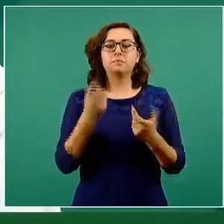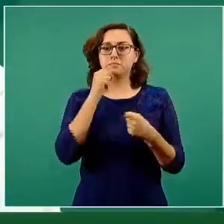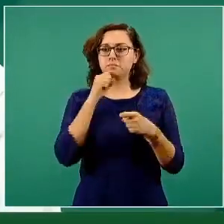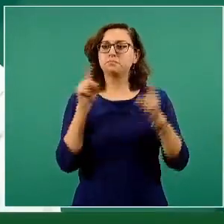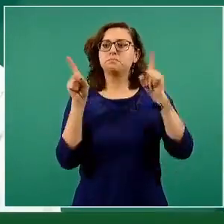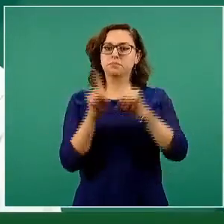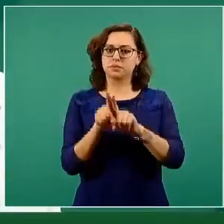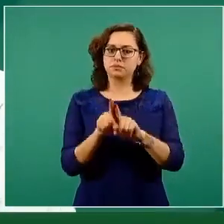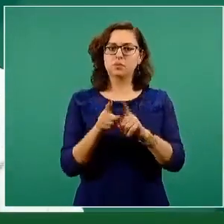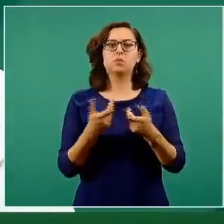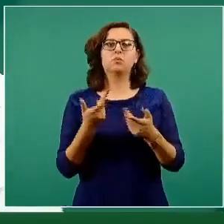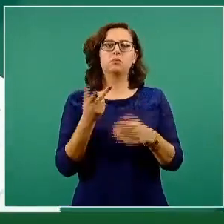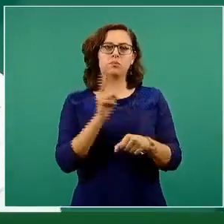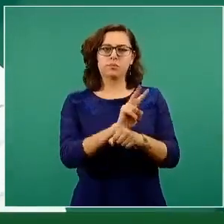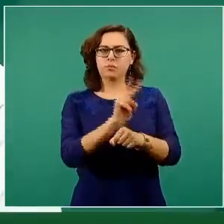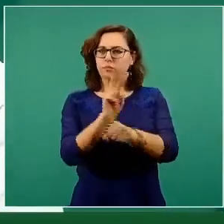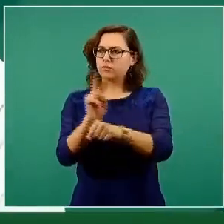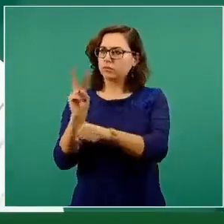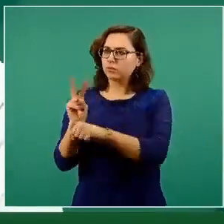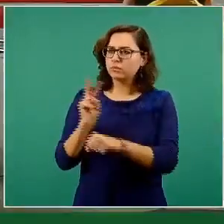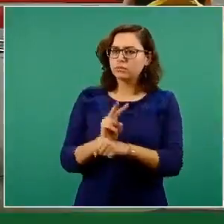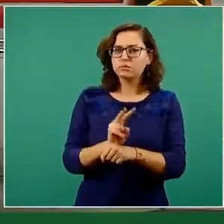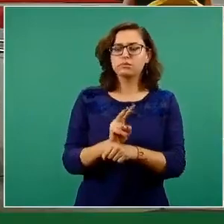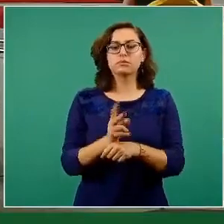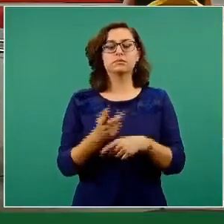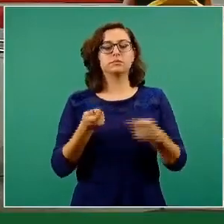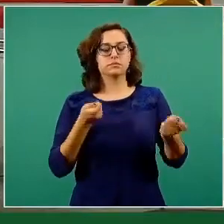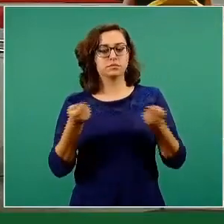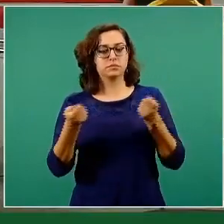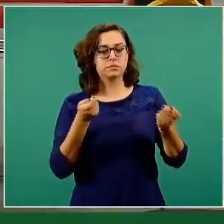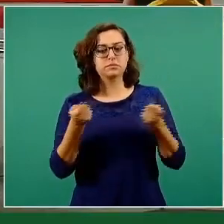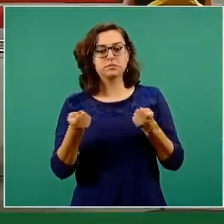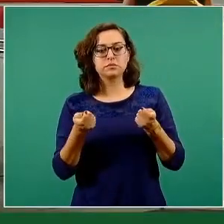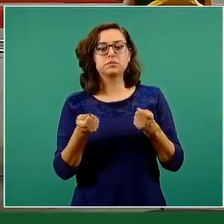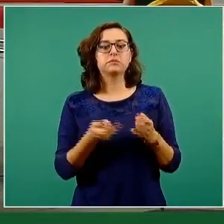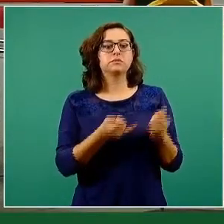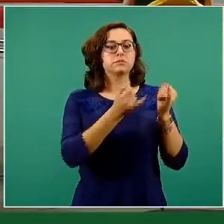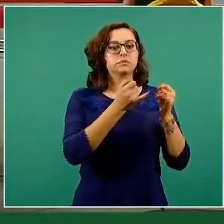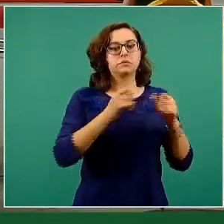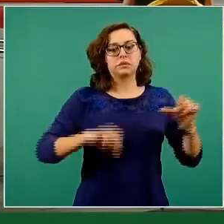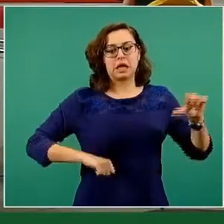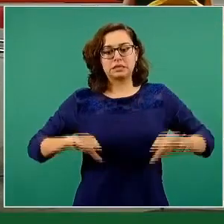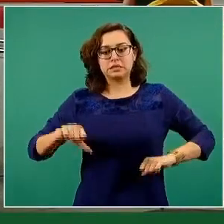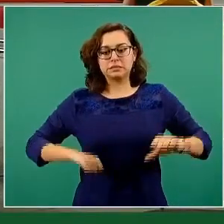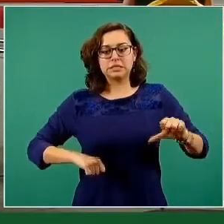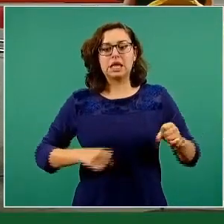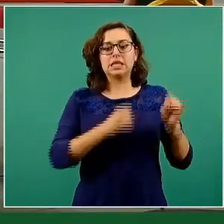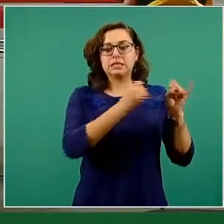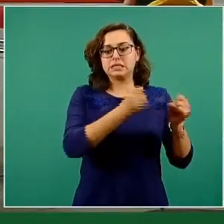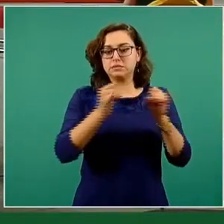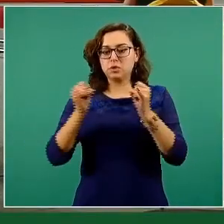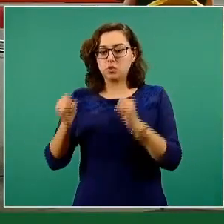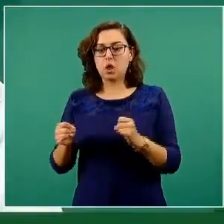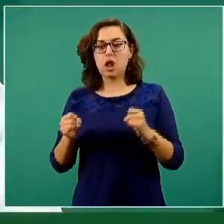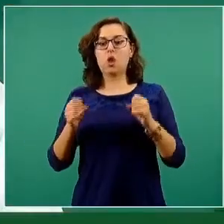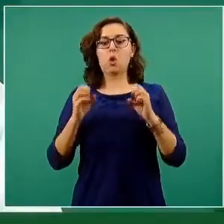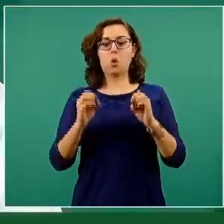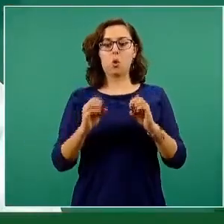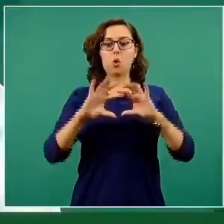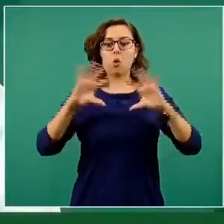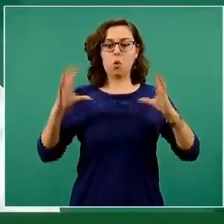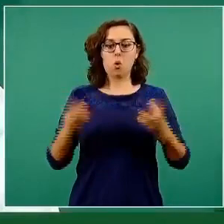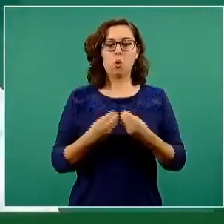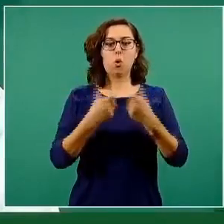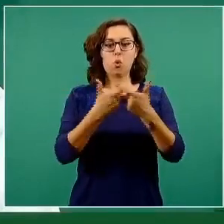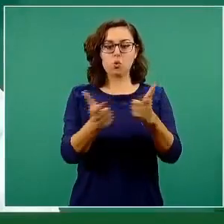ciertas intervenciones o del ajuste en las intervenciones, tanto las individuales como las colectivas, pero posiblemente